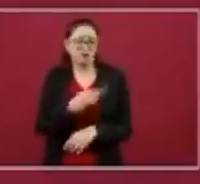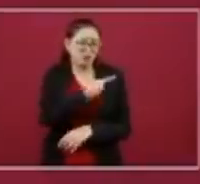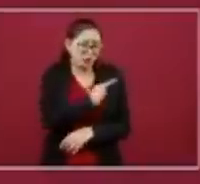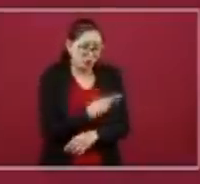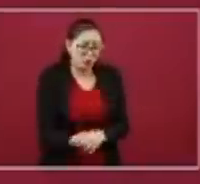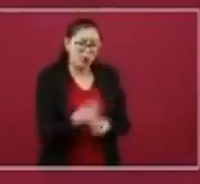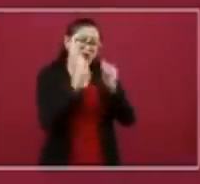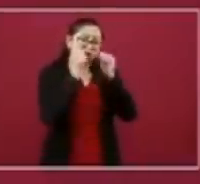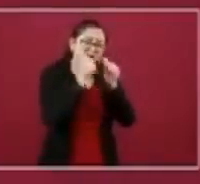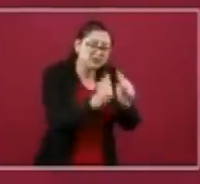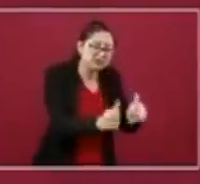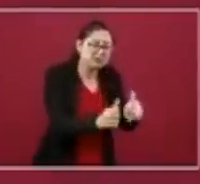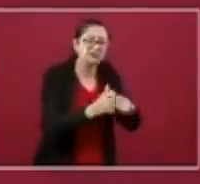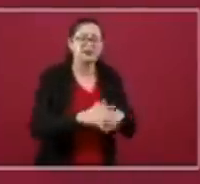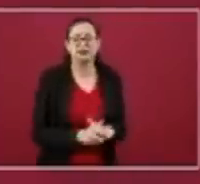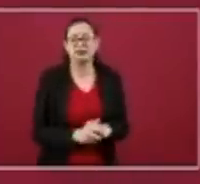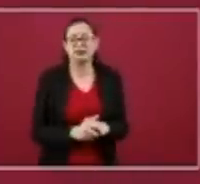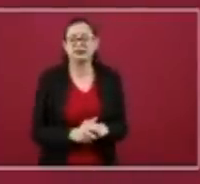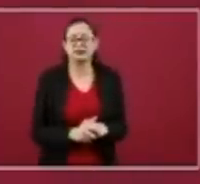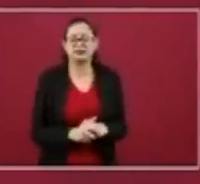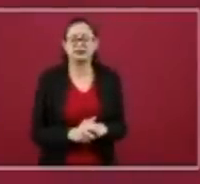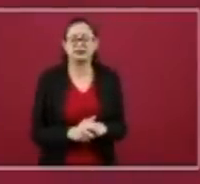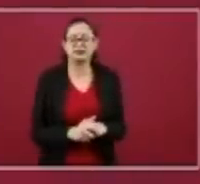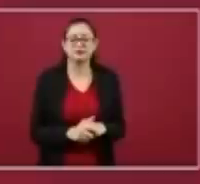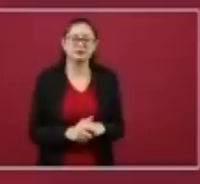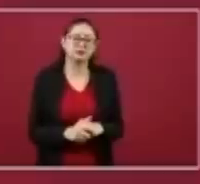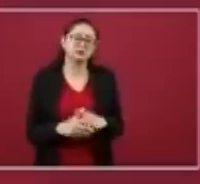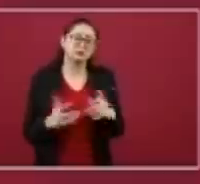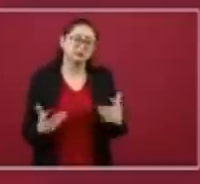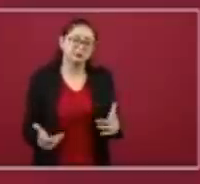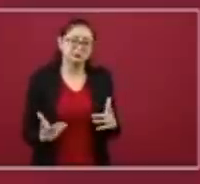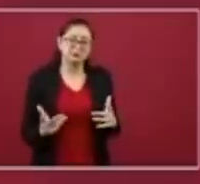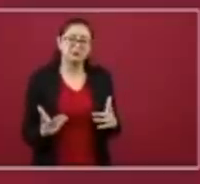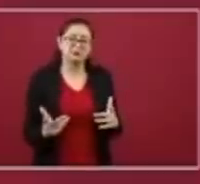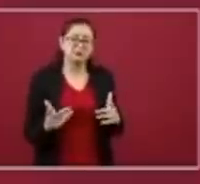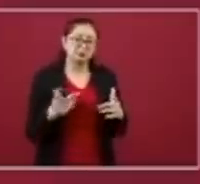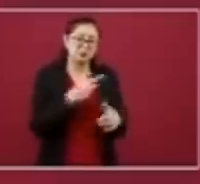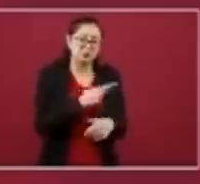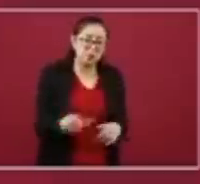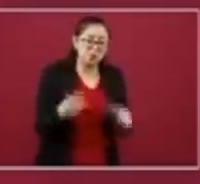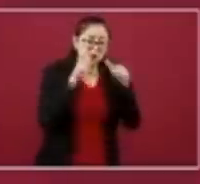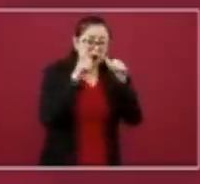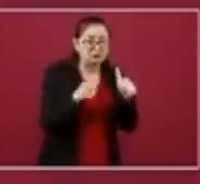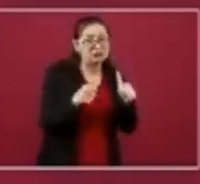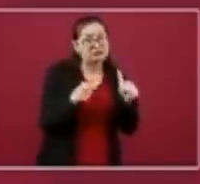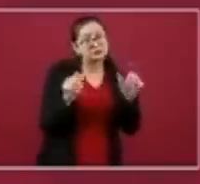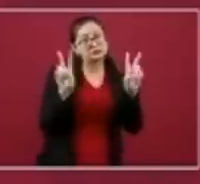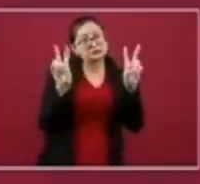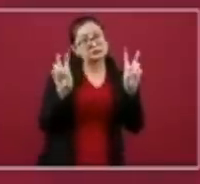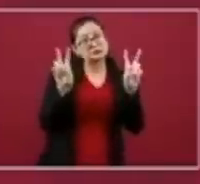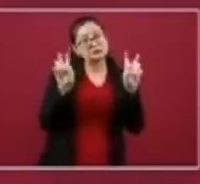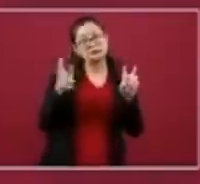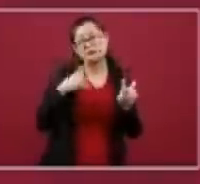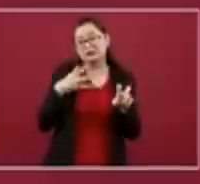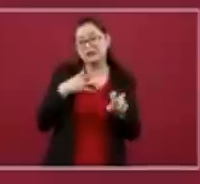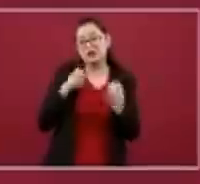pobres, la que supuestamente era para atender a los pobres, tenía oficinas en el